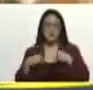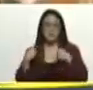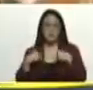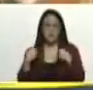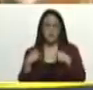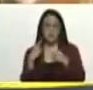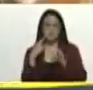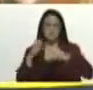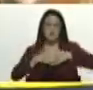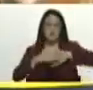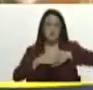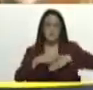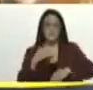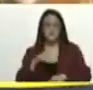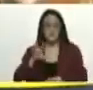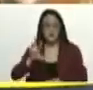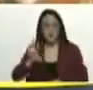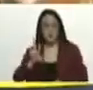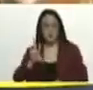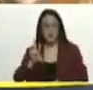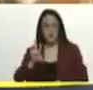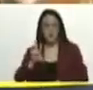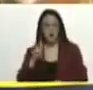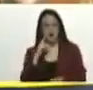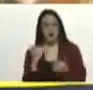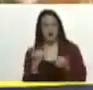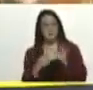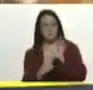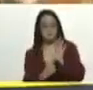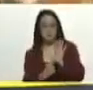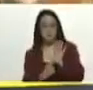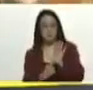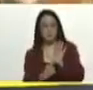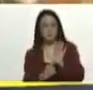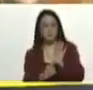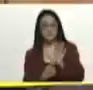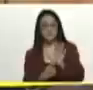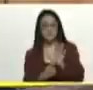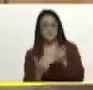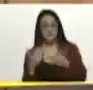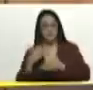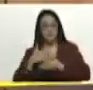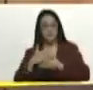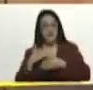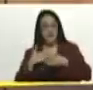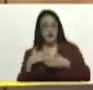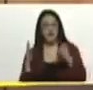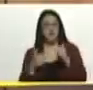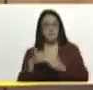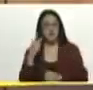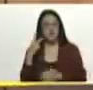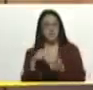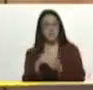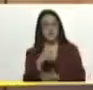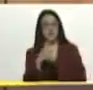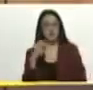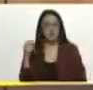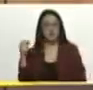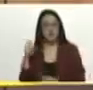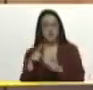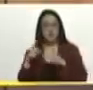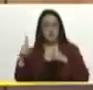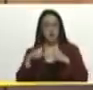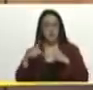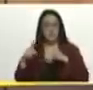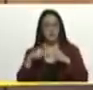que nos alertaba el presidente Lula que se están presentando y bueno, de una frontera grandísima, de más de 2.200